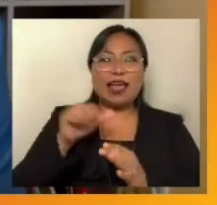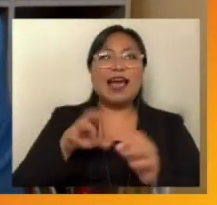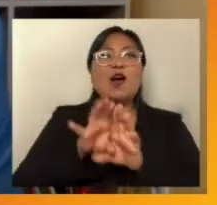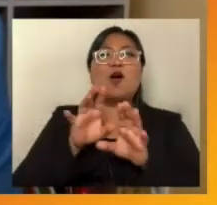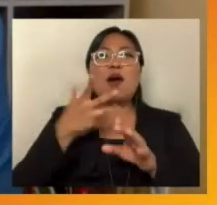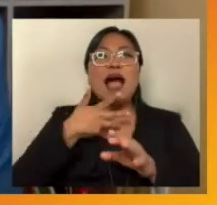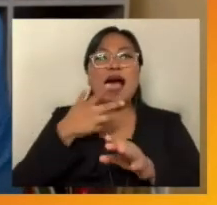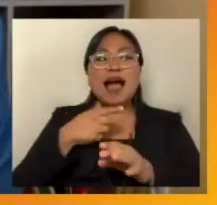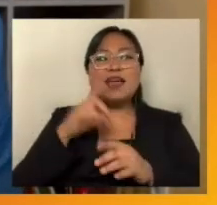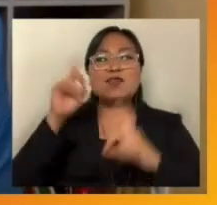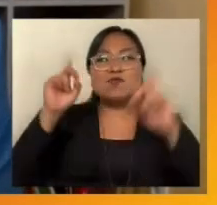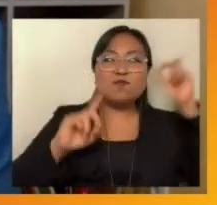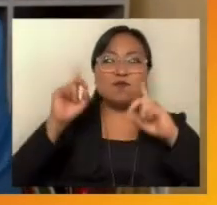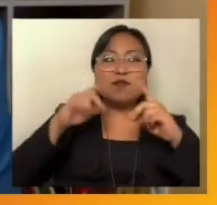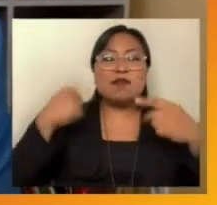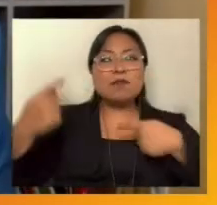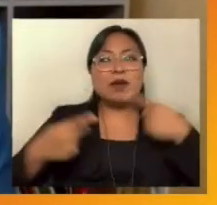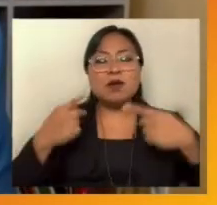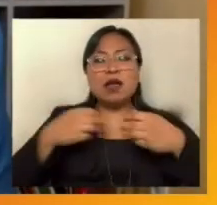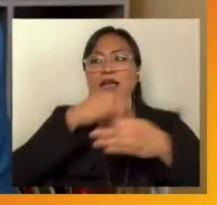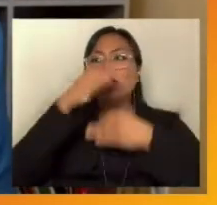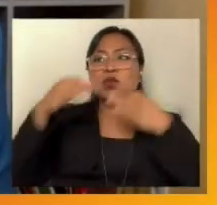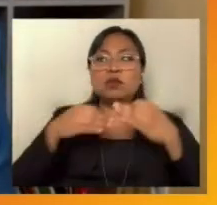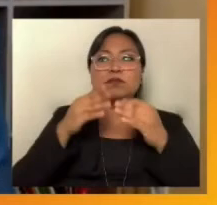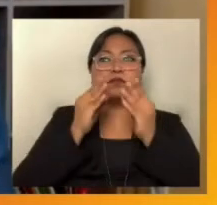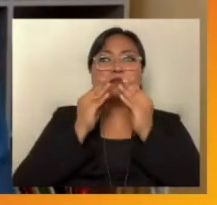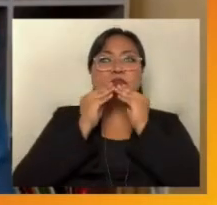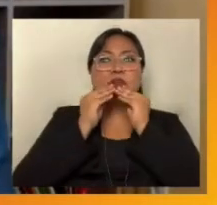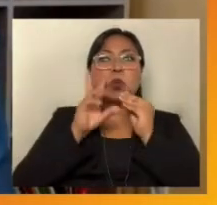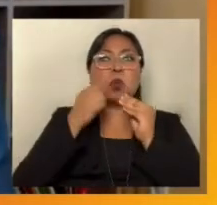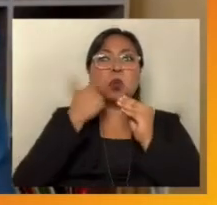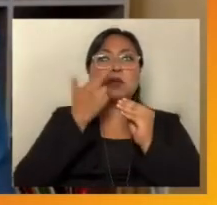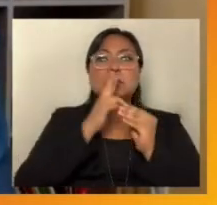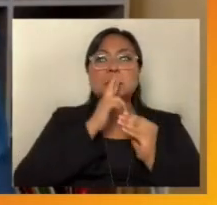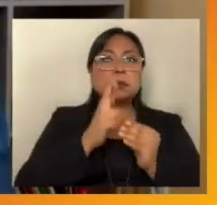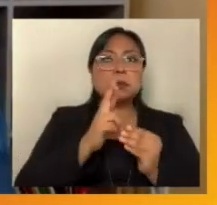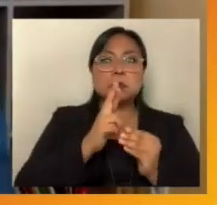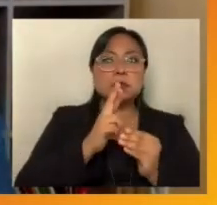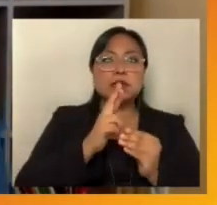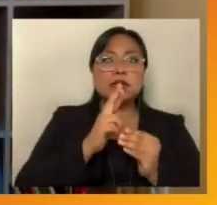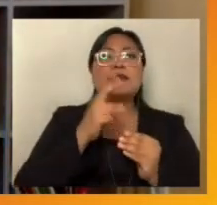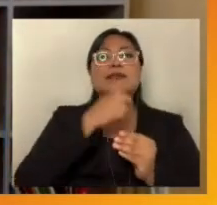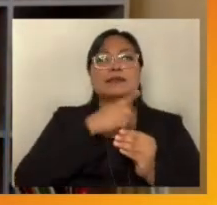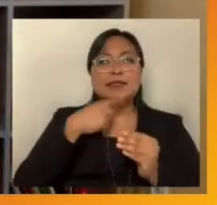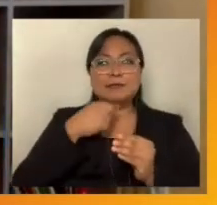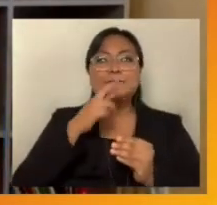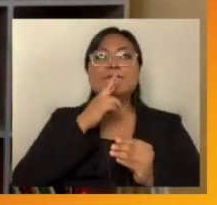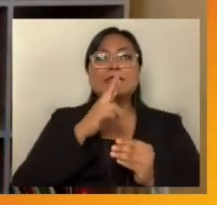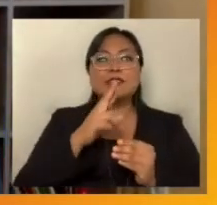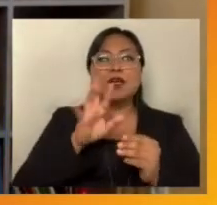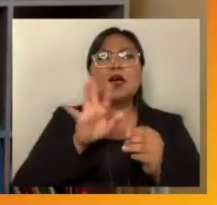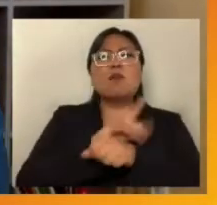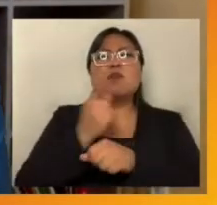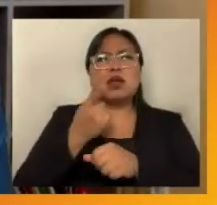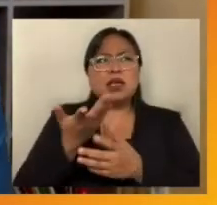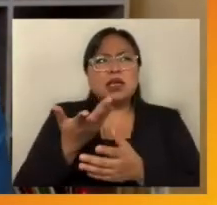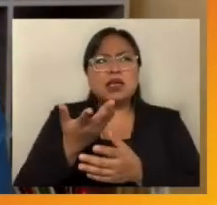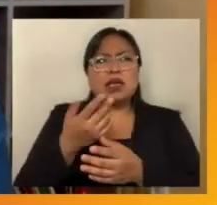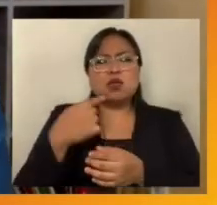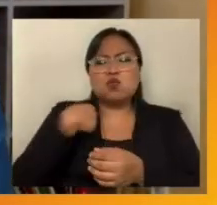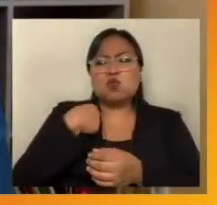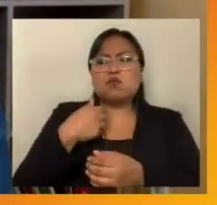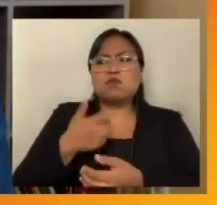se hace, pero nadie se atreve a contestar. ¿Por qué le tendría que dar el dinero a un